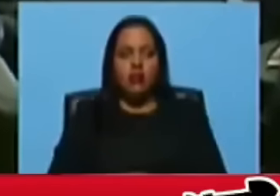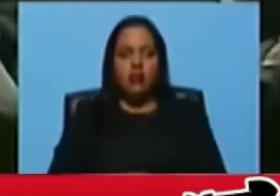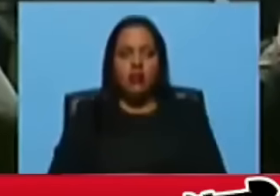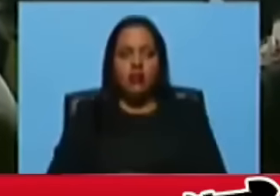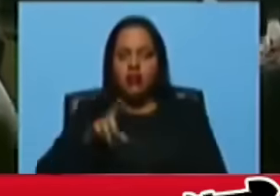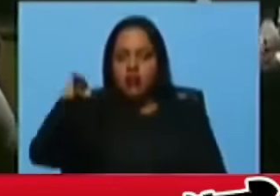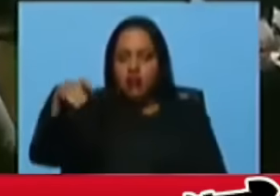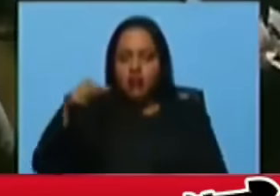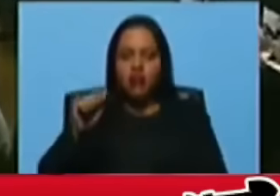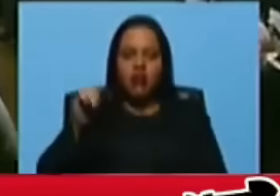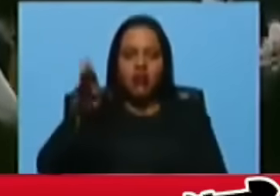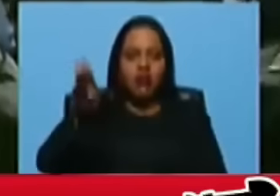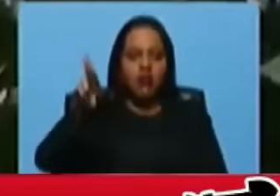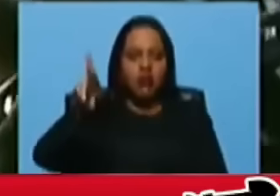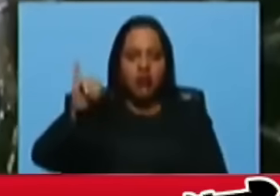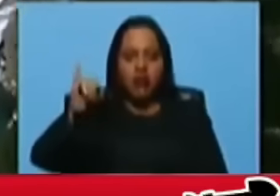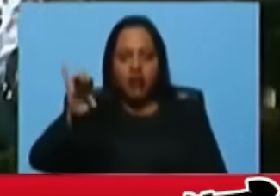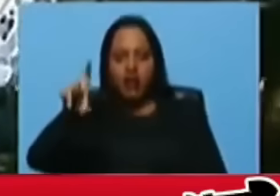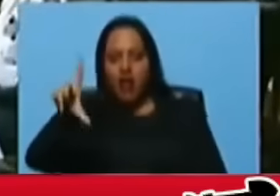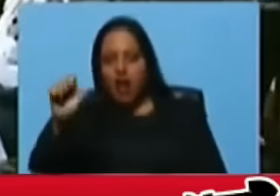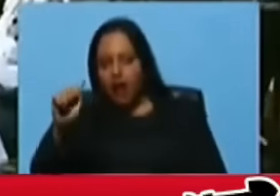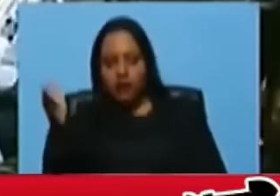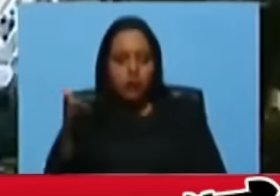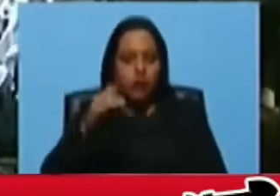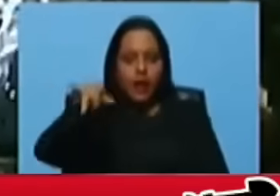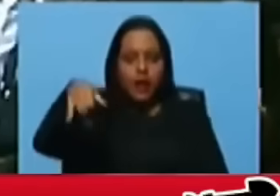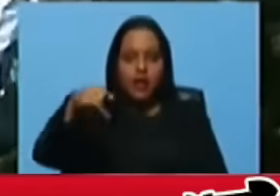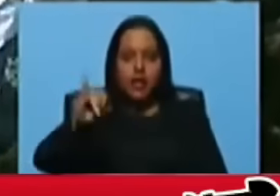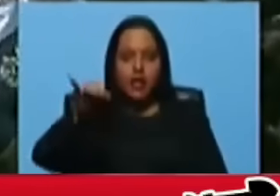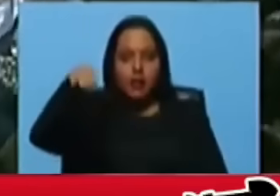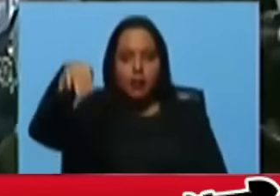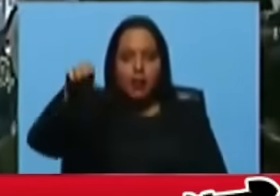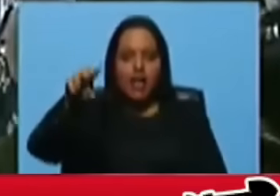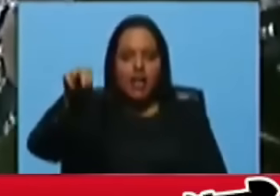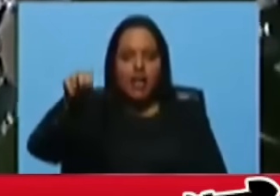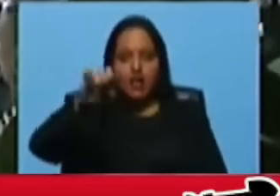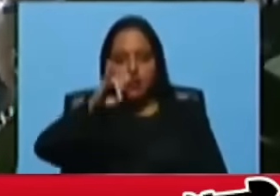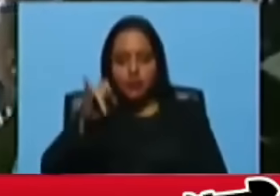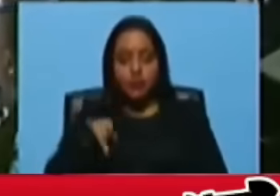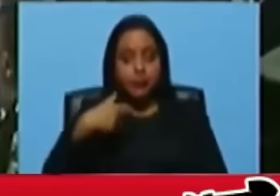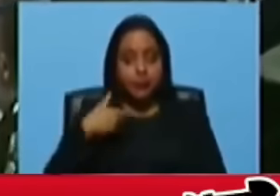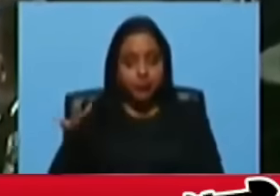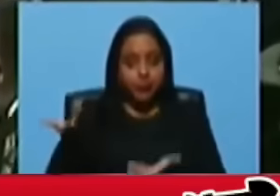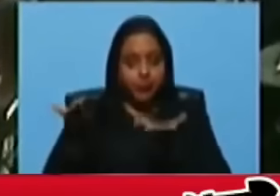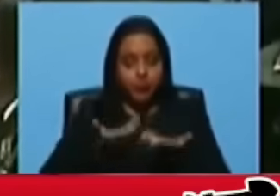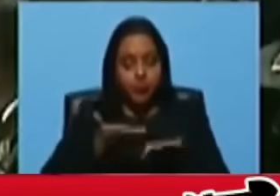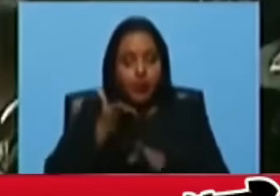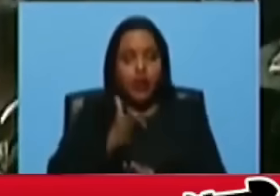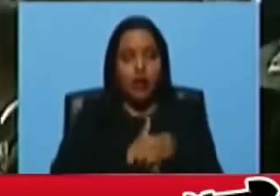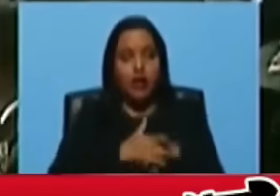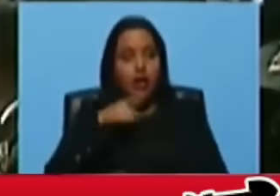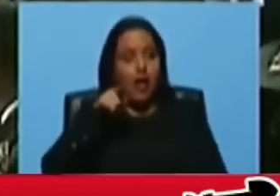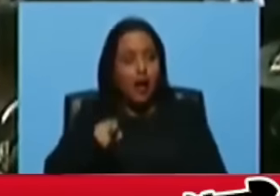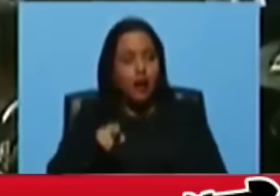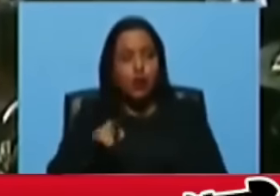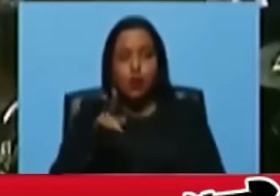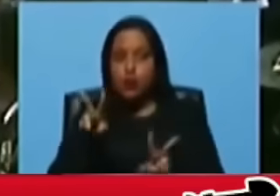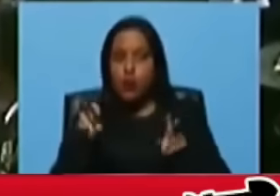Gabriela Jiménez. Yo he recibido precisamente, fíjate, y esto es muy